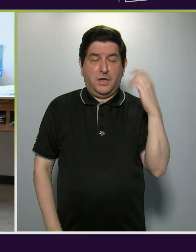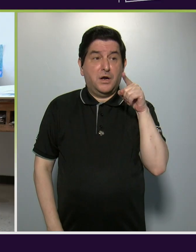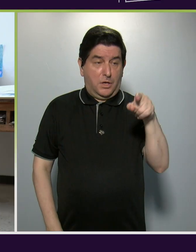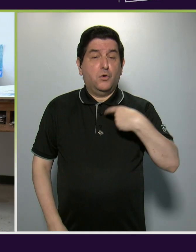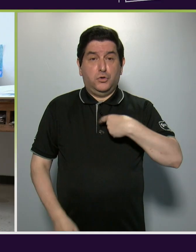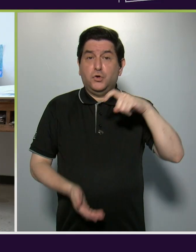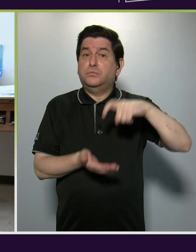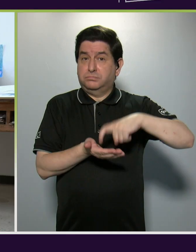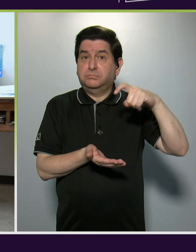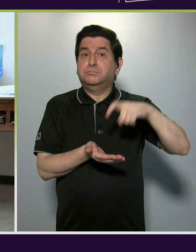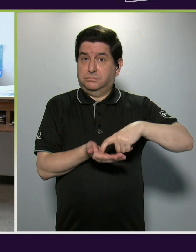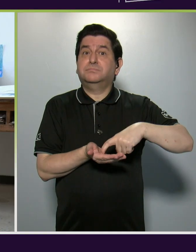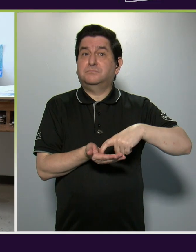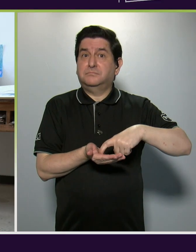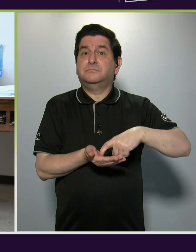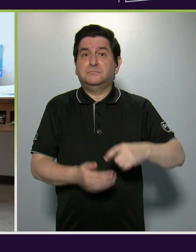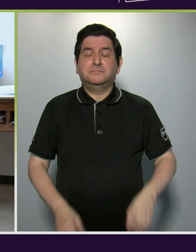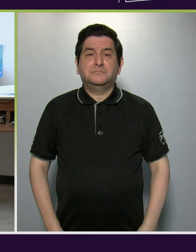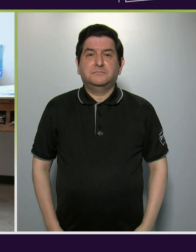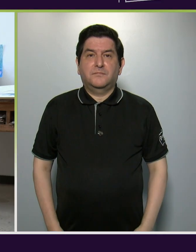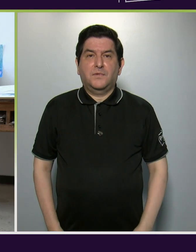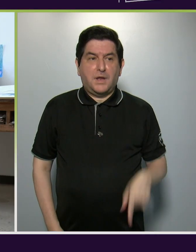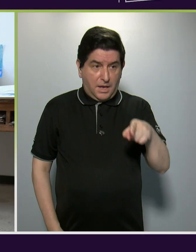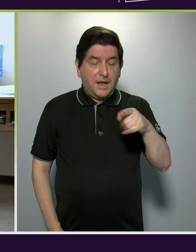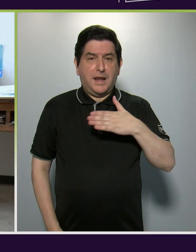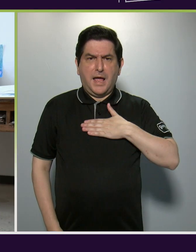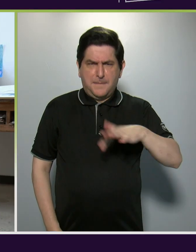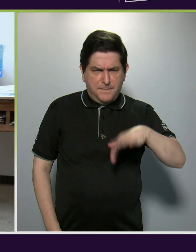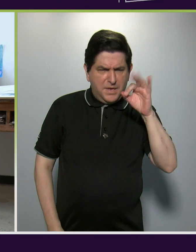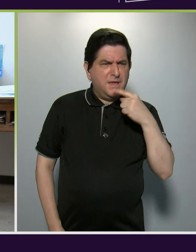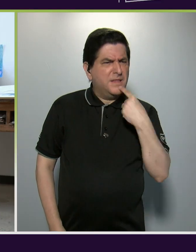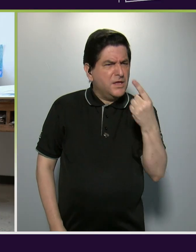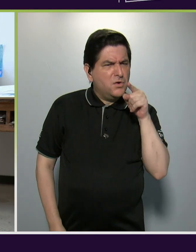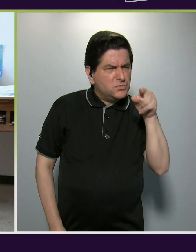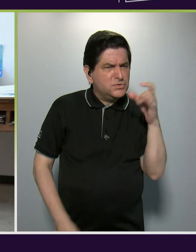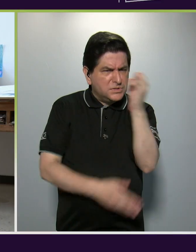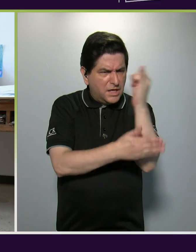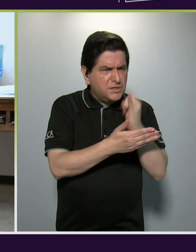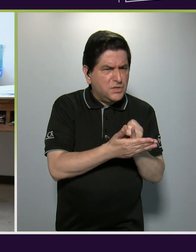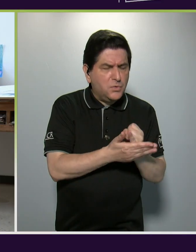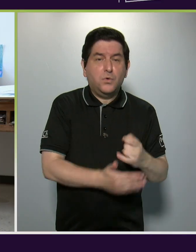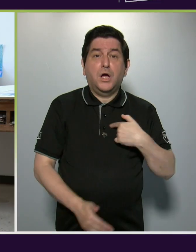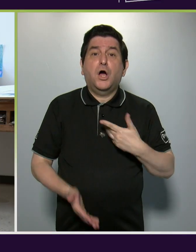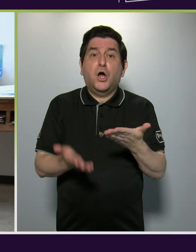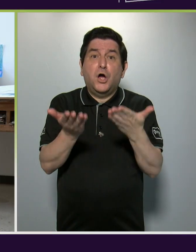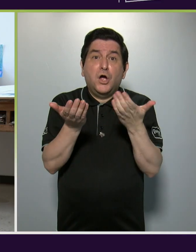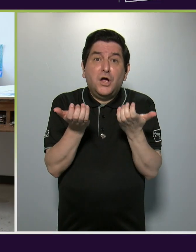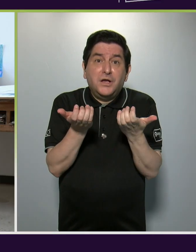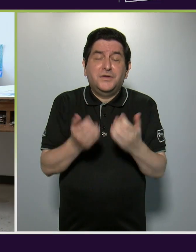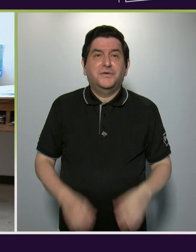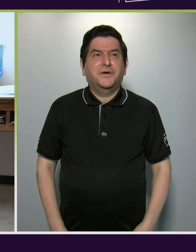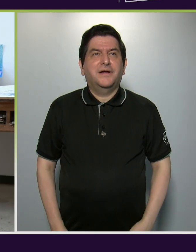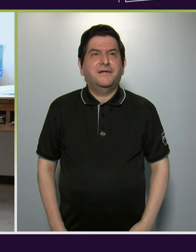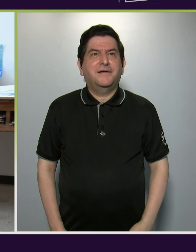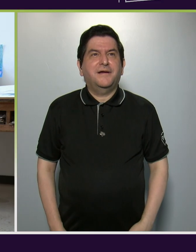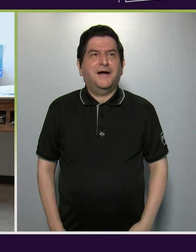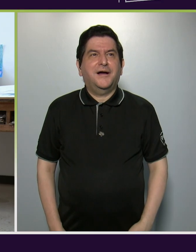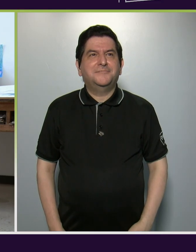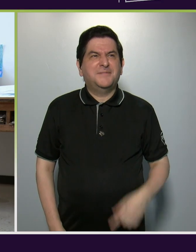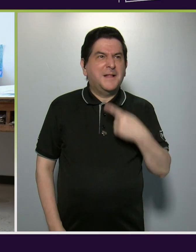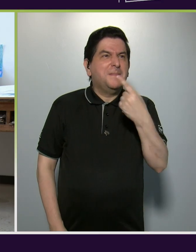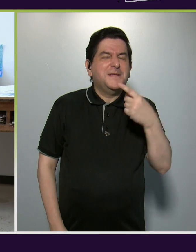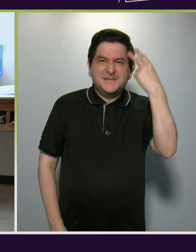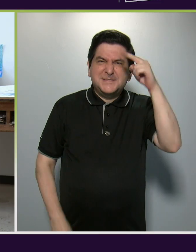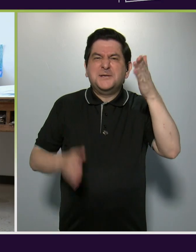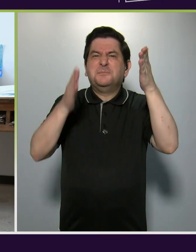mucho, que me descubrió, me dice: usted hizo ese dibujo. Entonces yo quería, siempre andaba, digamos, como decían los